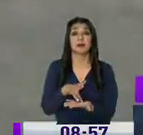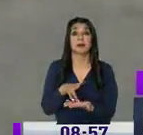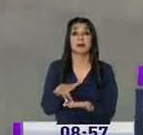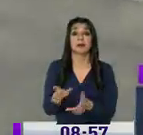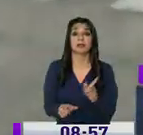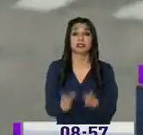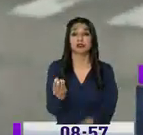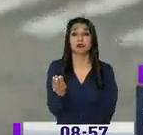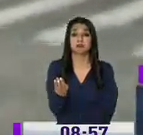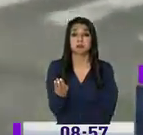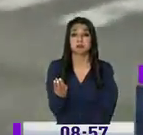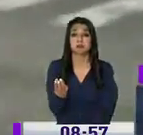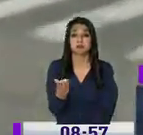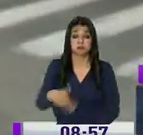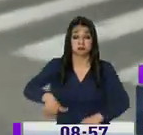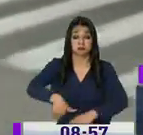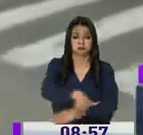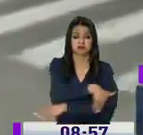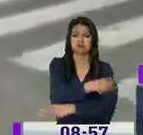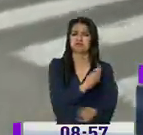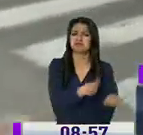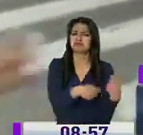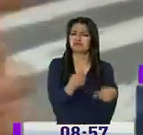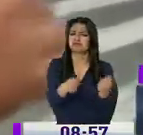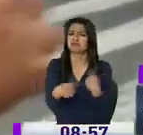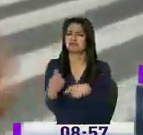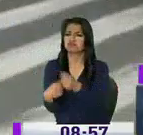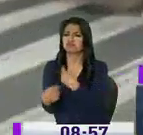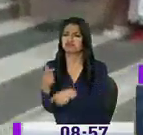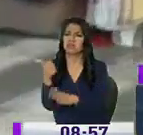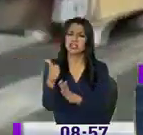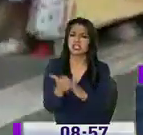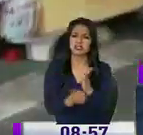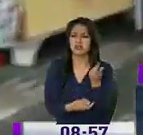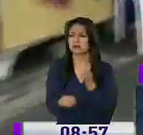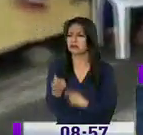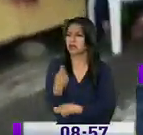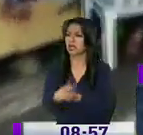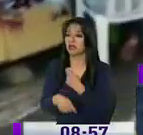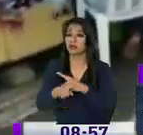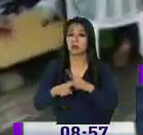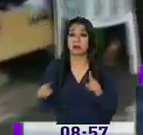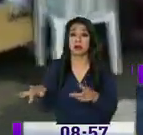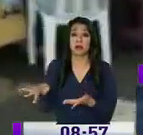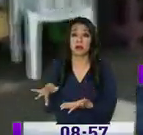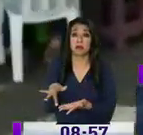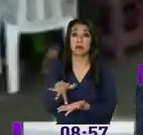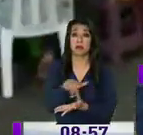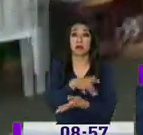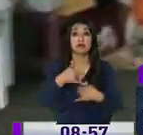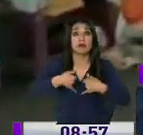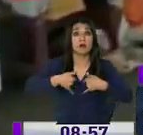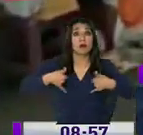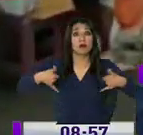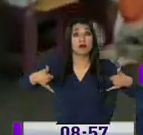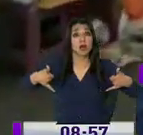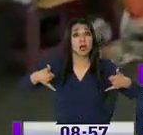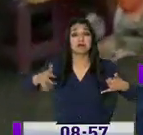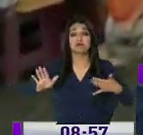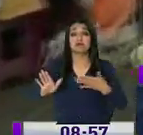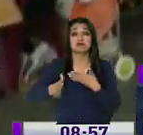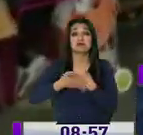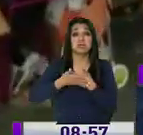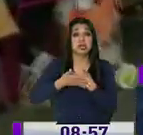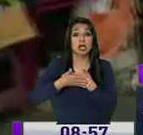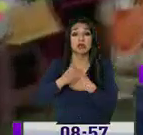Esta calle en Salinas se expenden artesanías, pero podemos observar que están vacíos los locales. Las